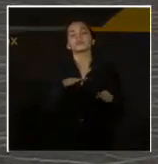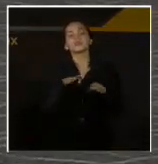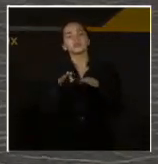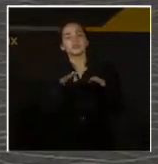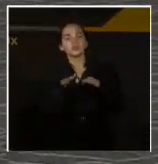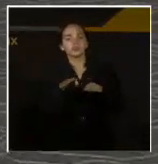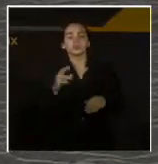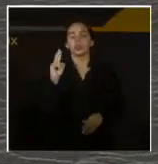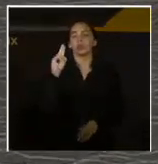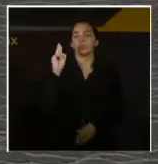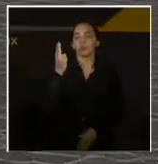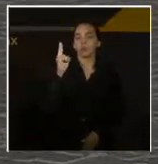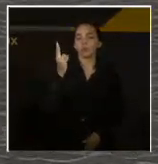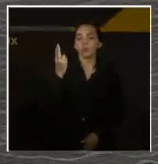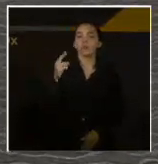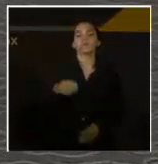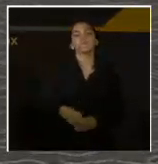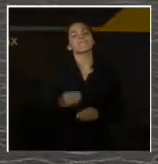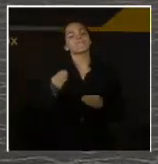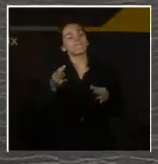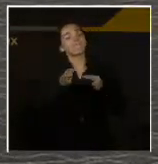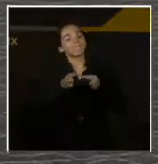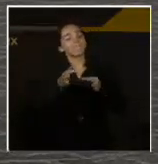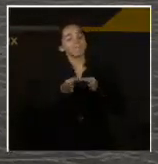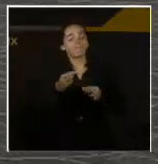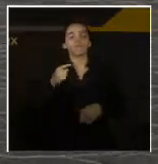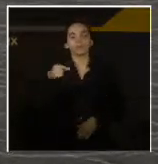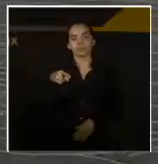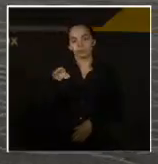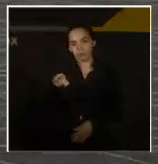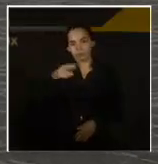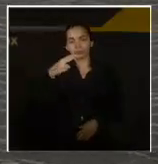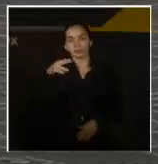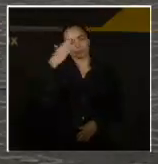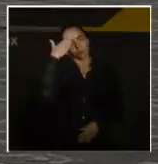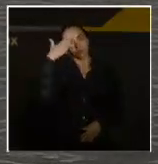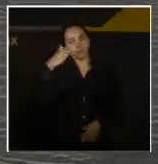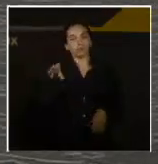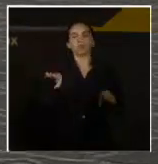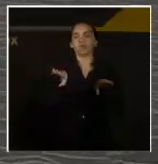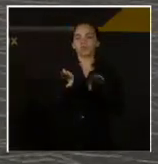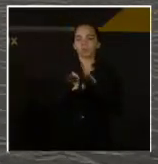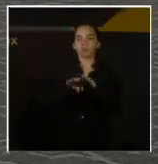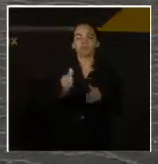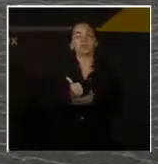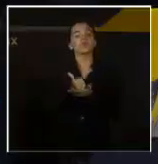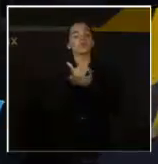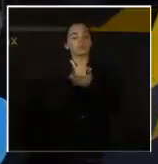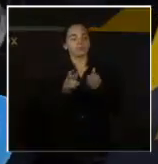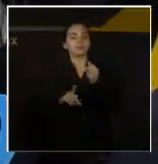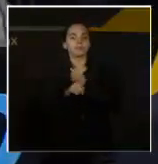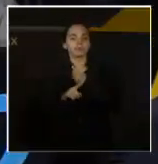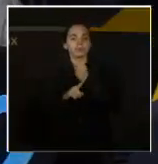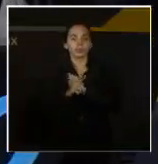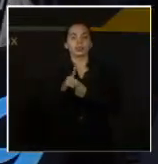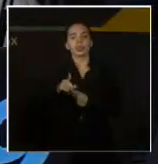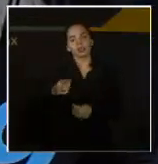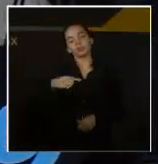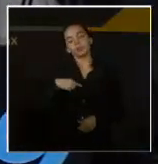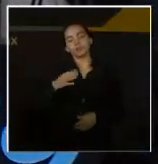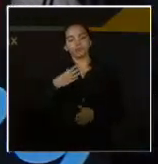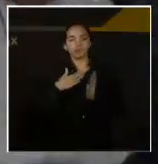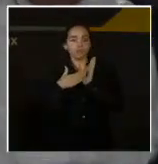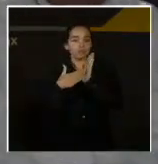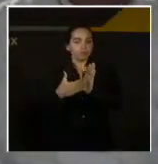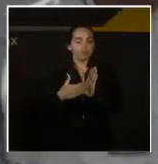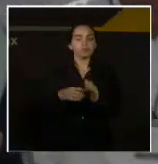las universidades, que es una parte muy importante, porque ellas también saben cómo solucionar los problemas. Esa es la opción que yo